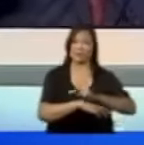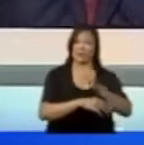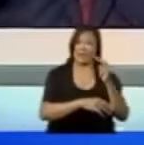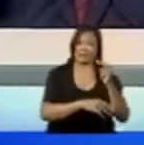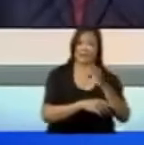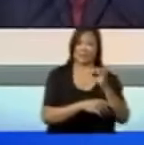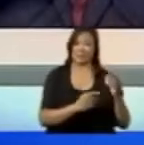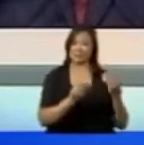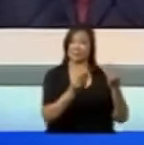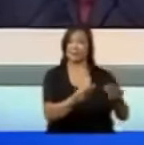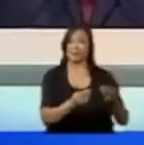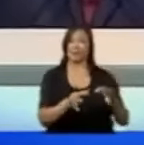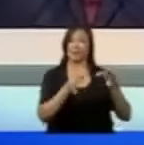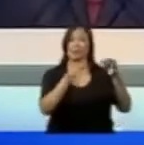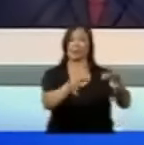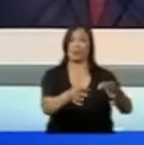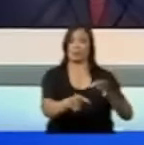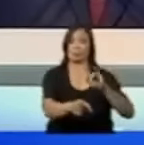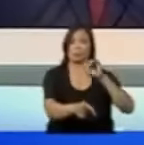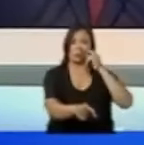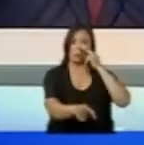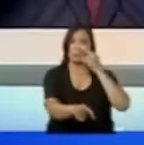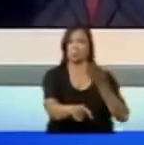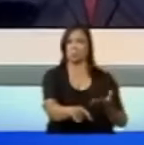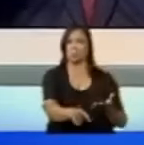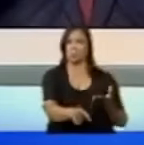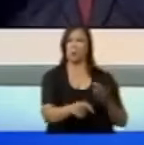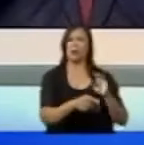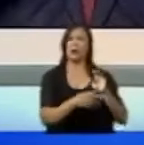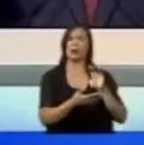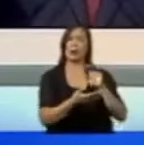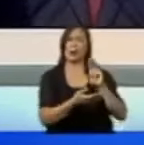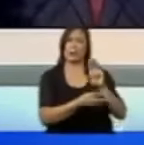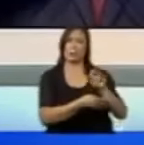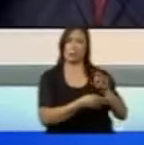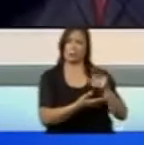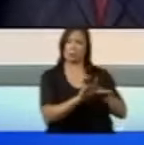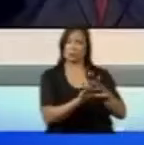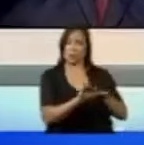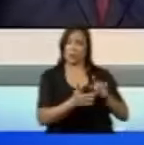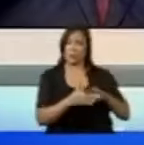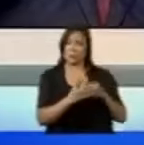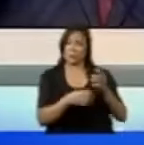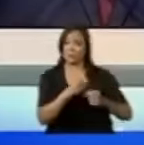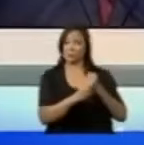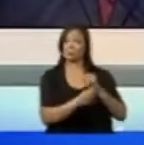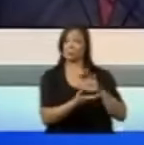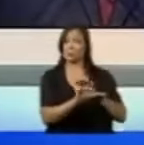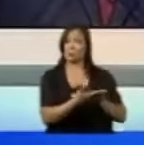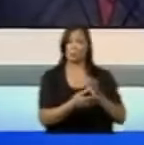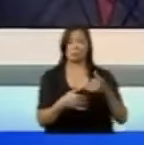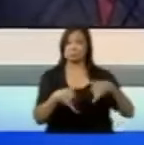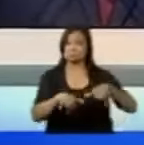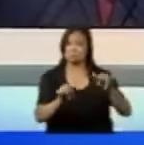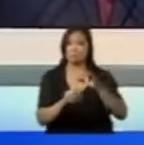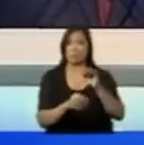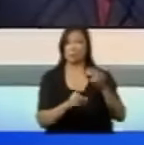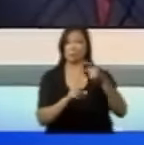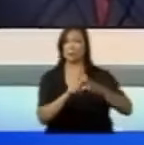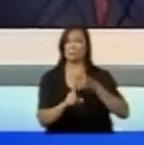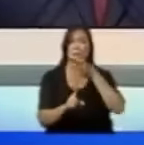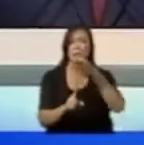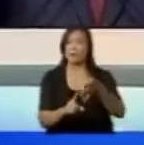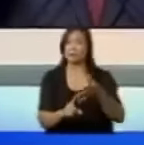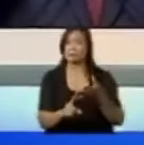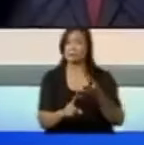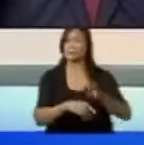que se entrega en Navidad se extiende hasta el mes de junio, cuando el bono escolar que debe darse al inicio del año escolar todavía se está dando en el mes de